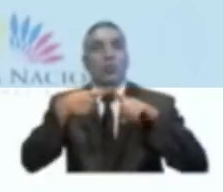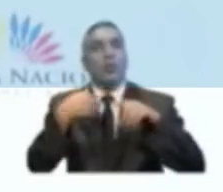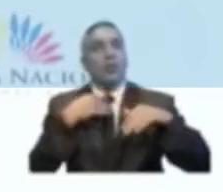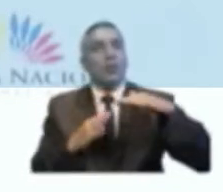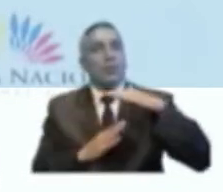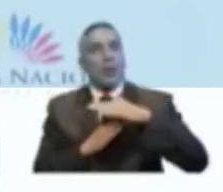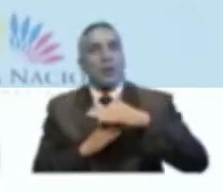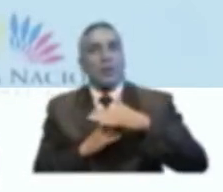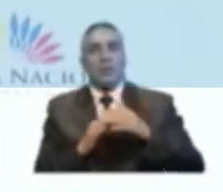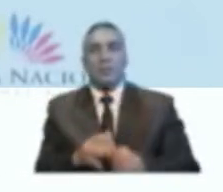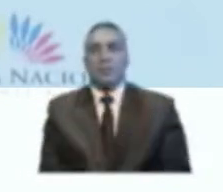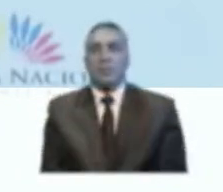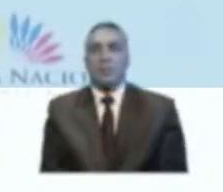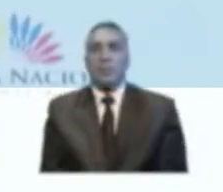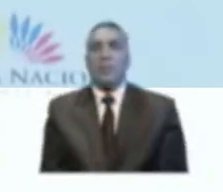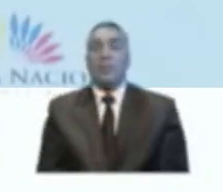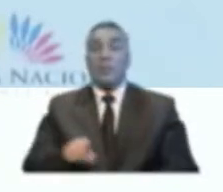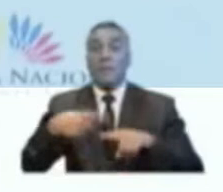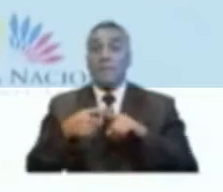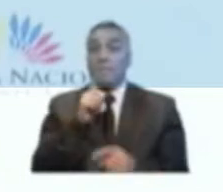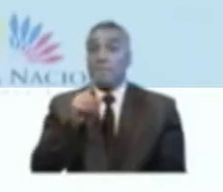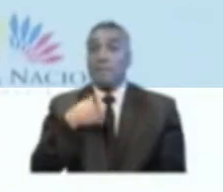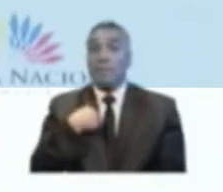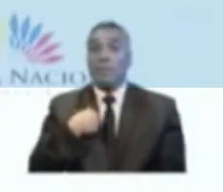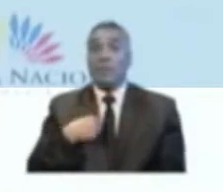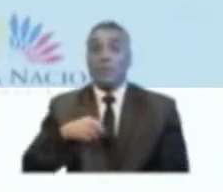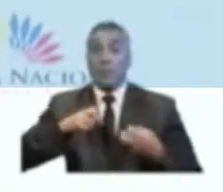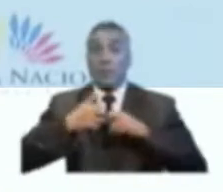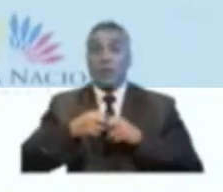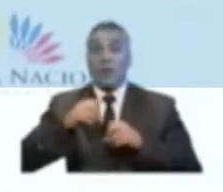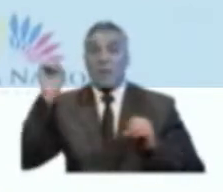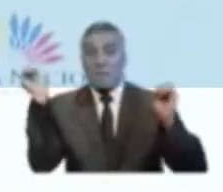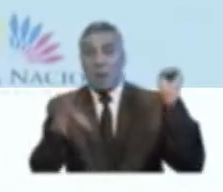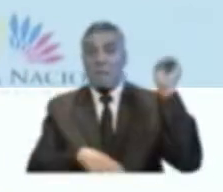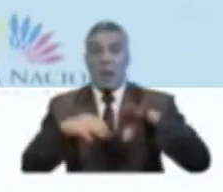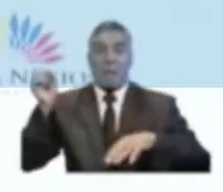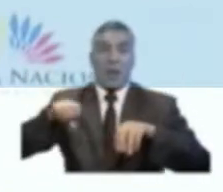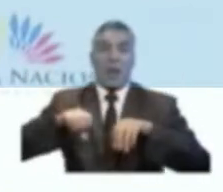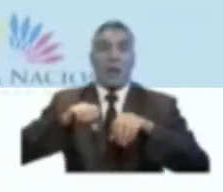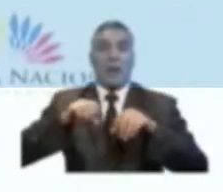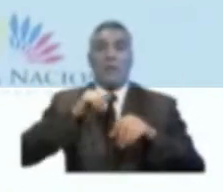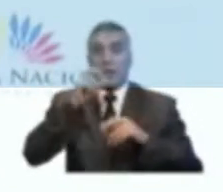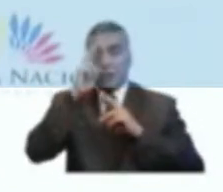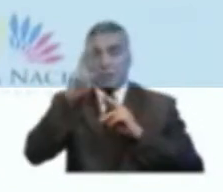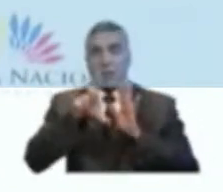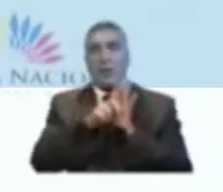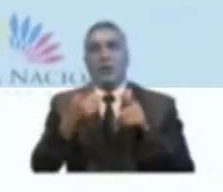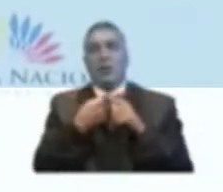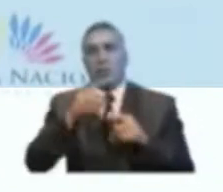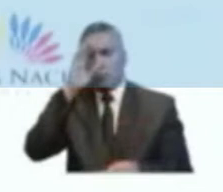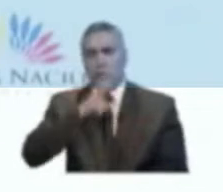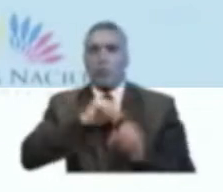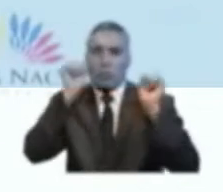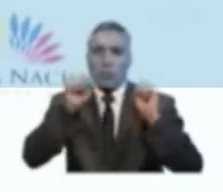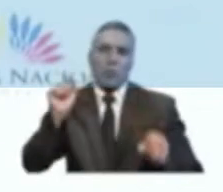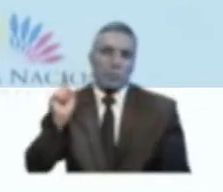pero se hace una excepcionalidad para cuando hay delitos comunes. Cuando hay delitos comunes, la policía puede actuar de manera